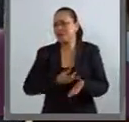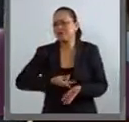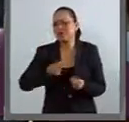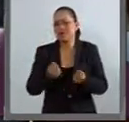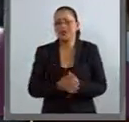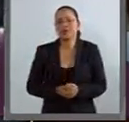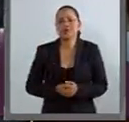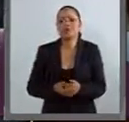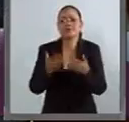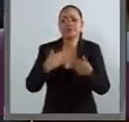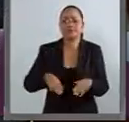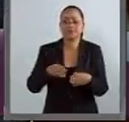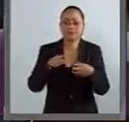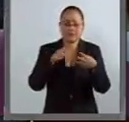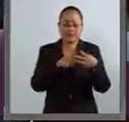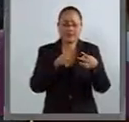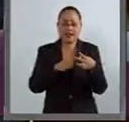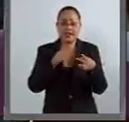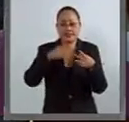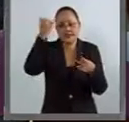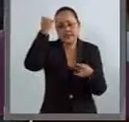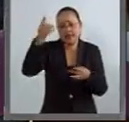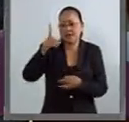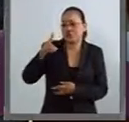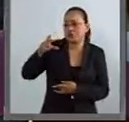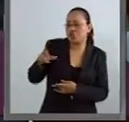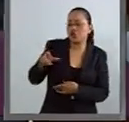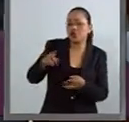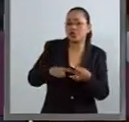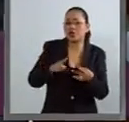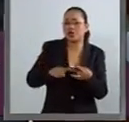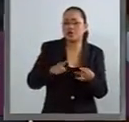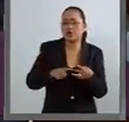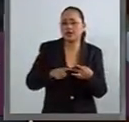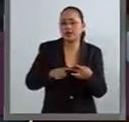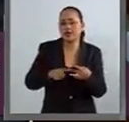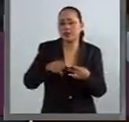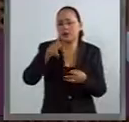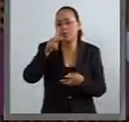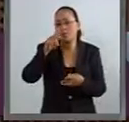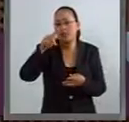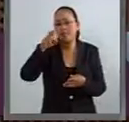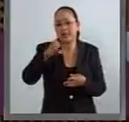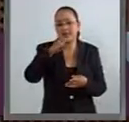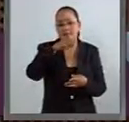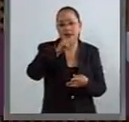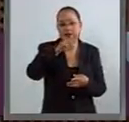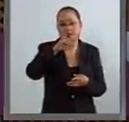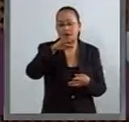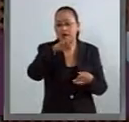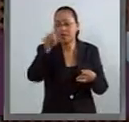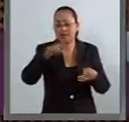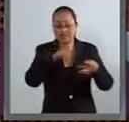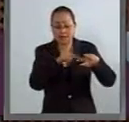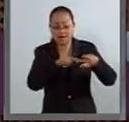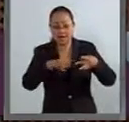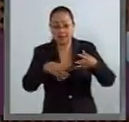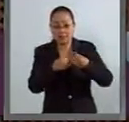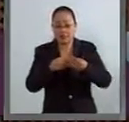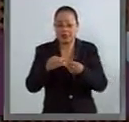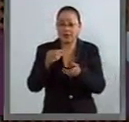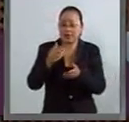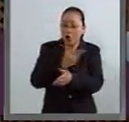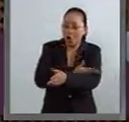finalmente retomo los 3 pilares que planteó el doctor Puente Martínez. Él nos hablaba de que los 3 pilares son